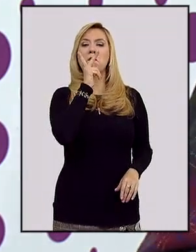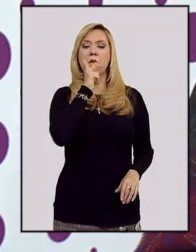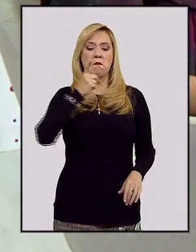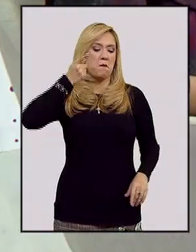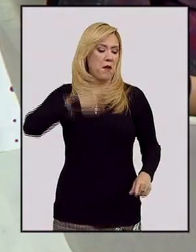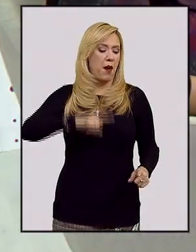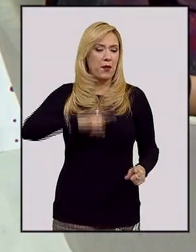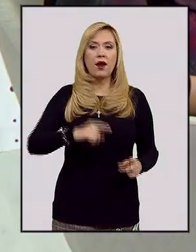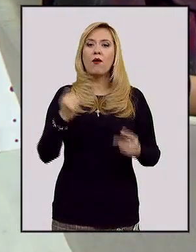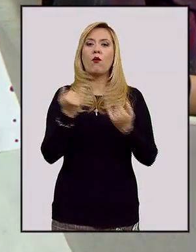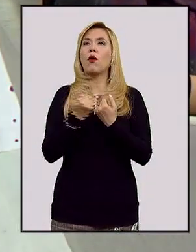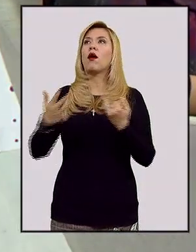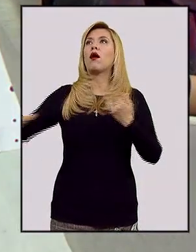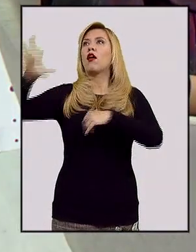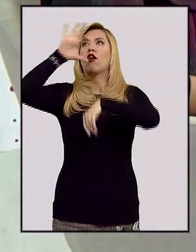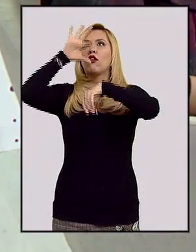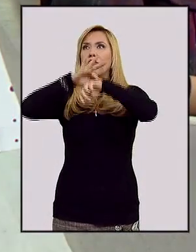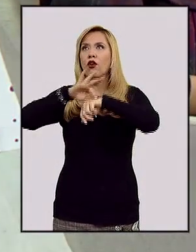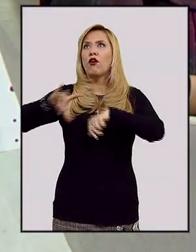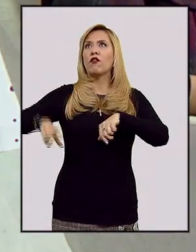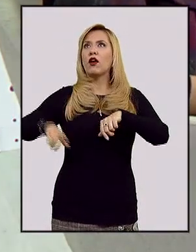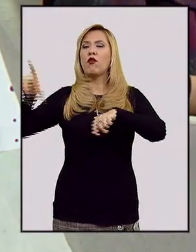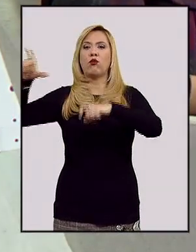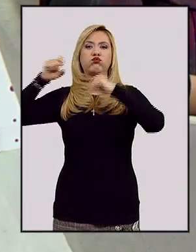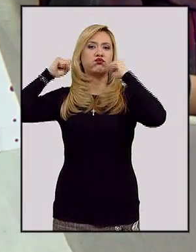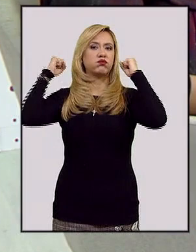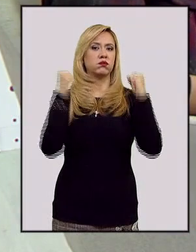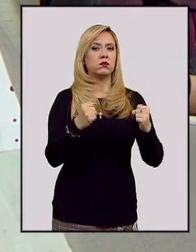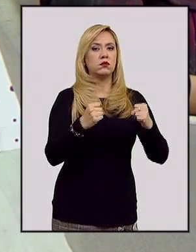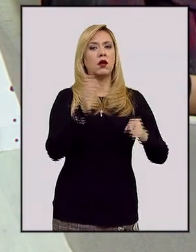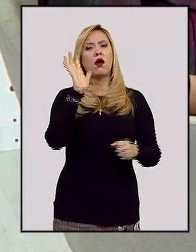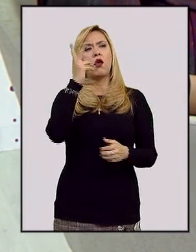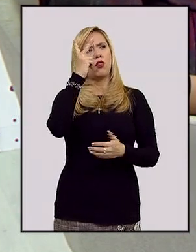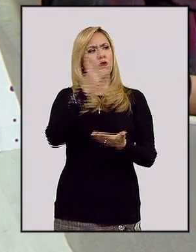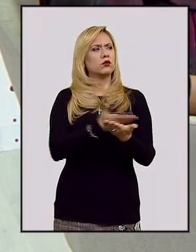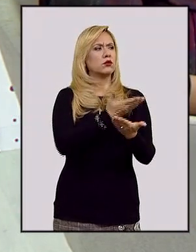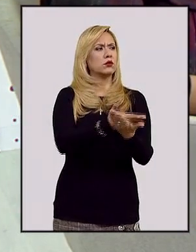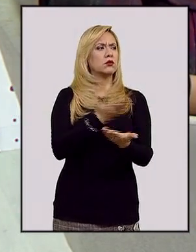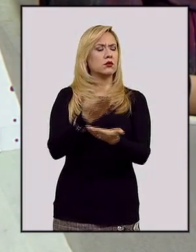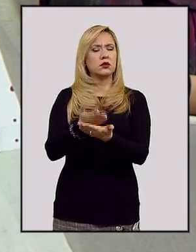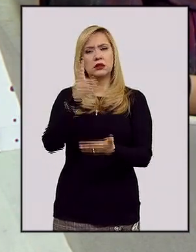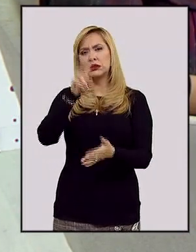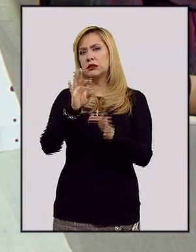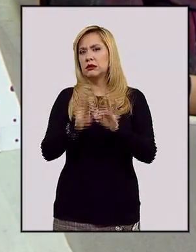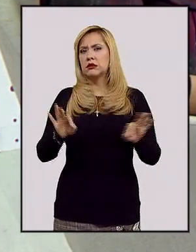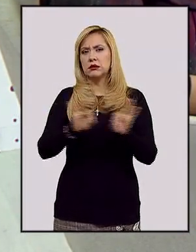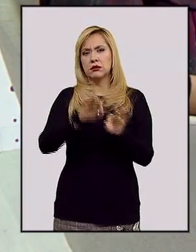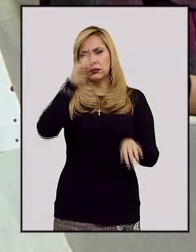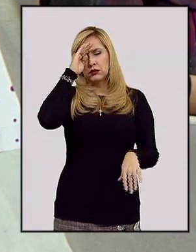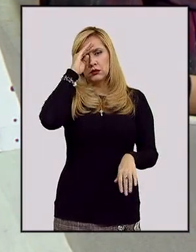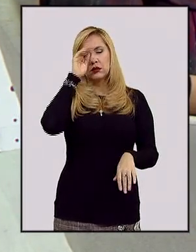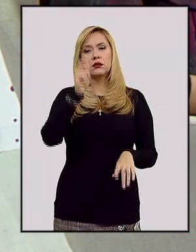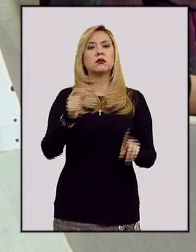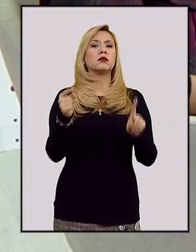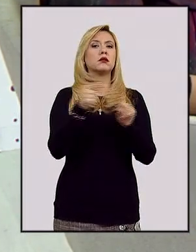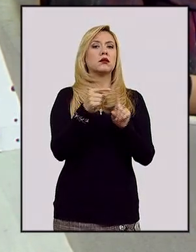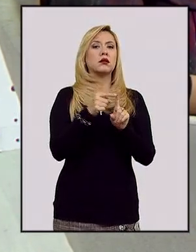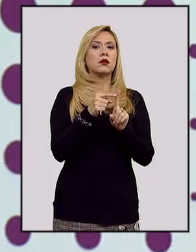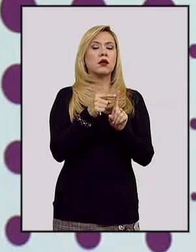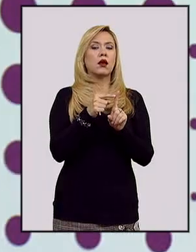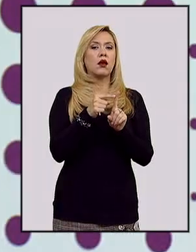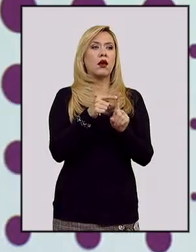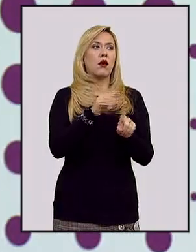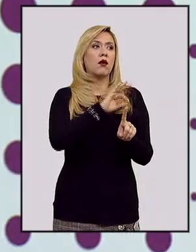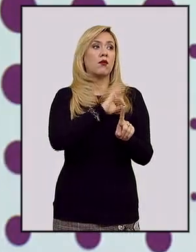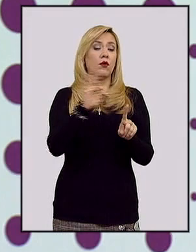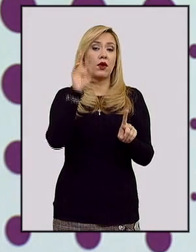Durante esta legislatura del Congreso en la Ciudad de México se han presentado dos iniciativas que a mí me parecen muy importantes. Una es la de que